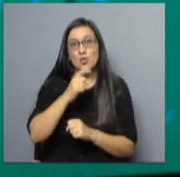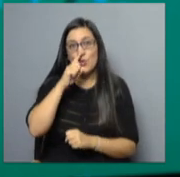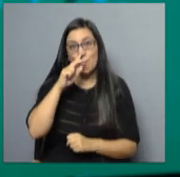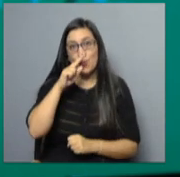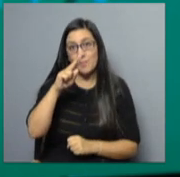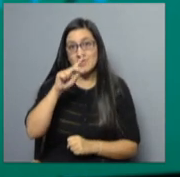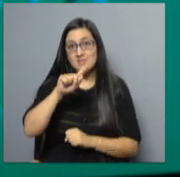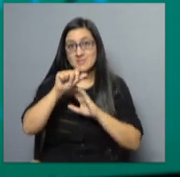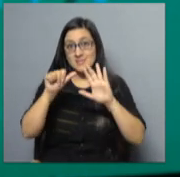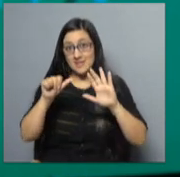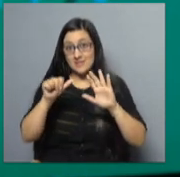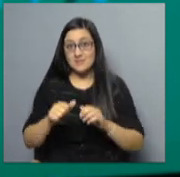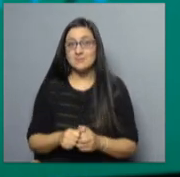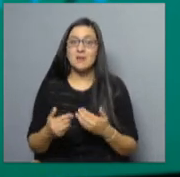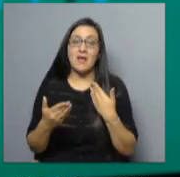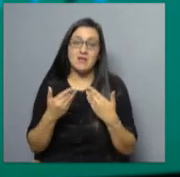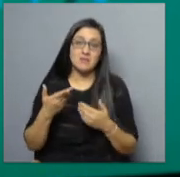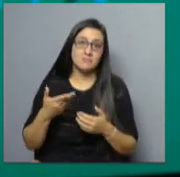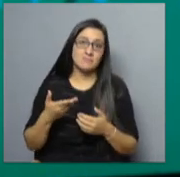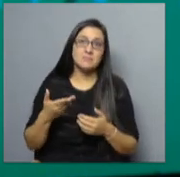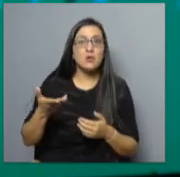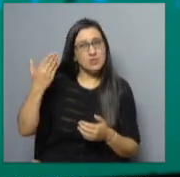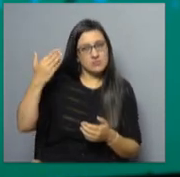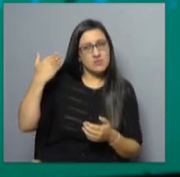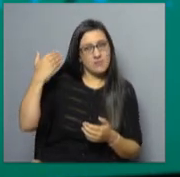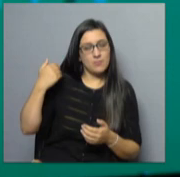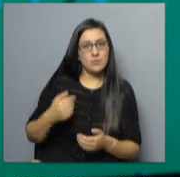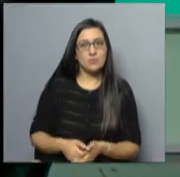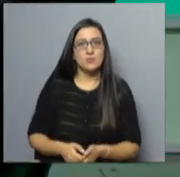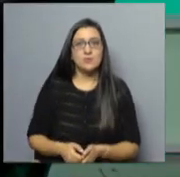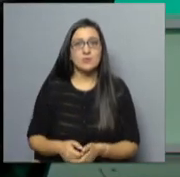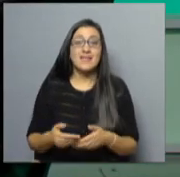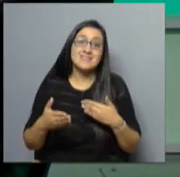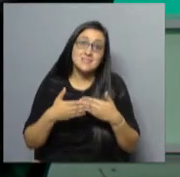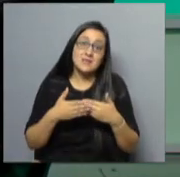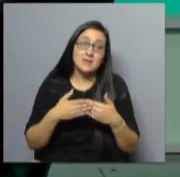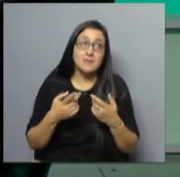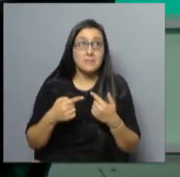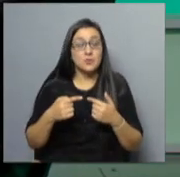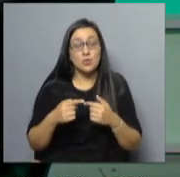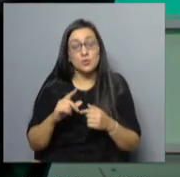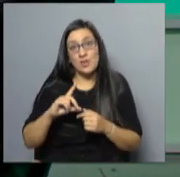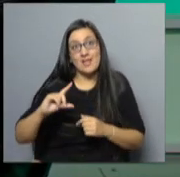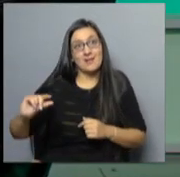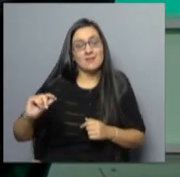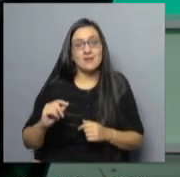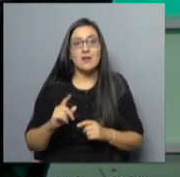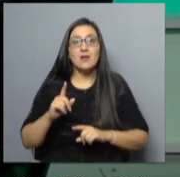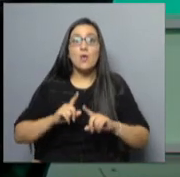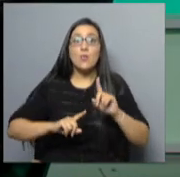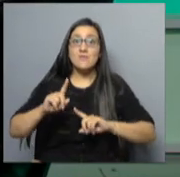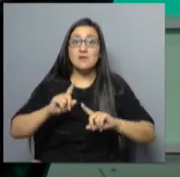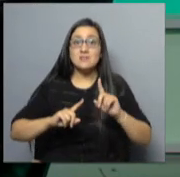para remitirnos a algo que ya tiene algún tiempo pero que no está tan lejano en el tiempo la universidad la república es serpaj